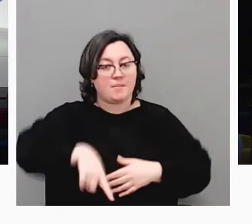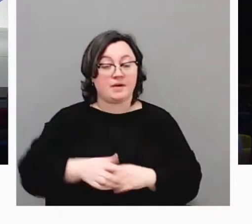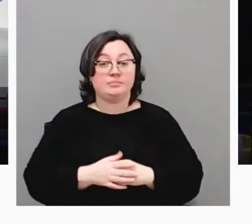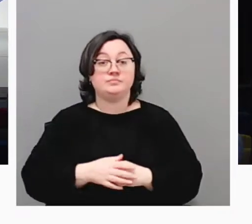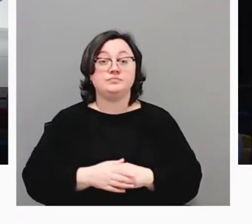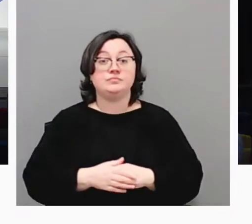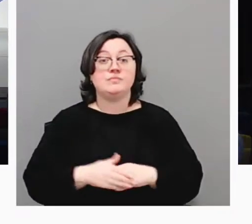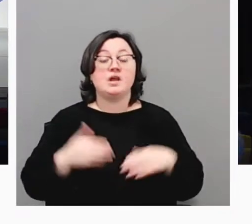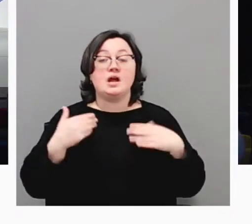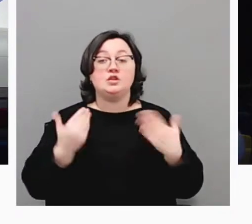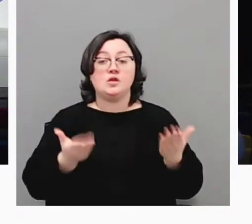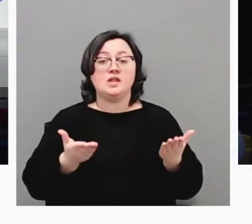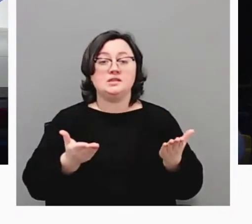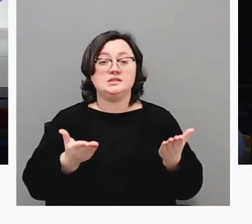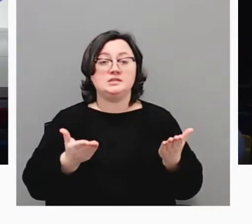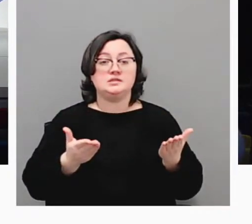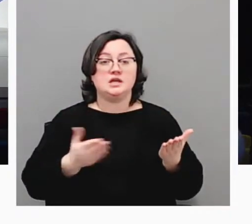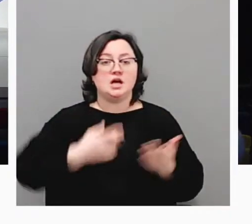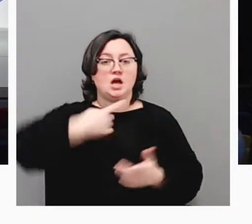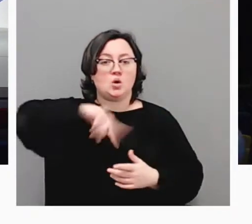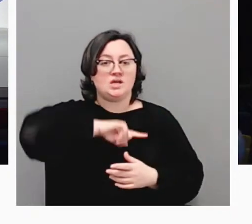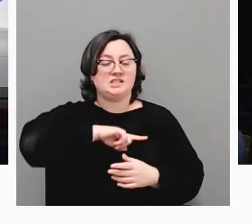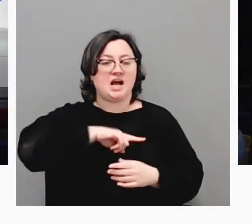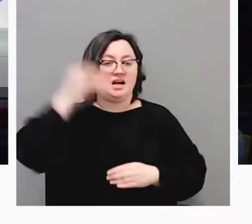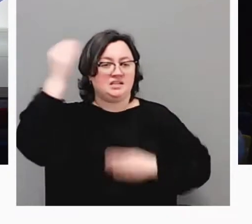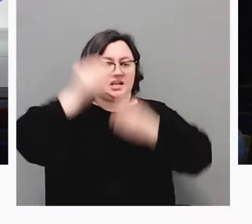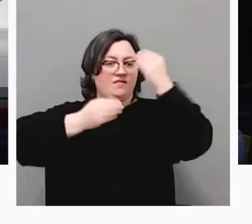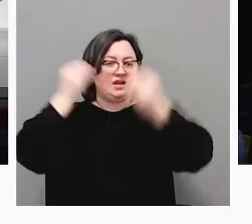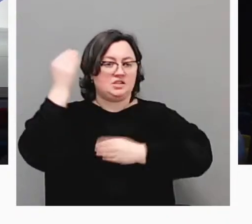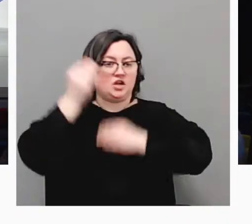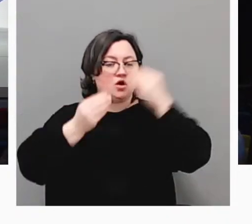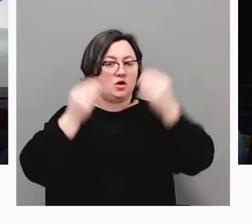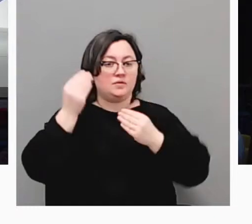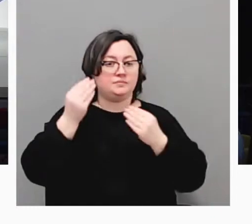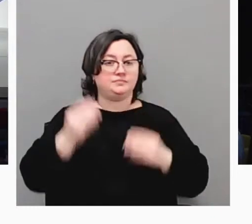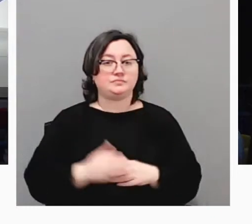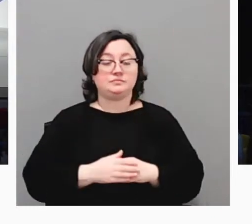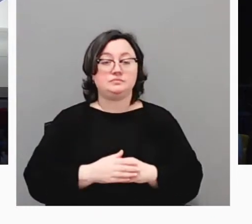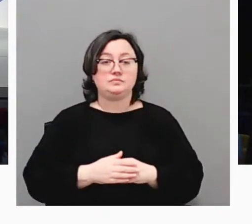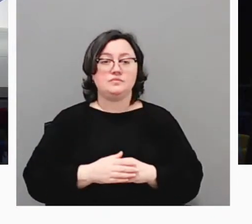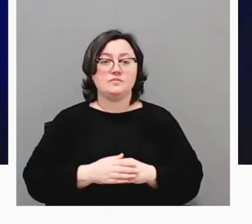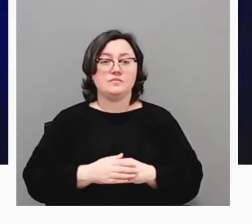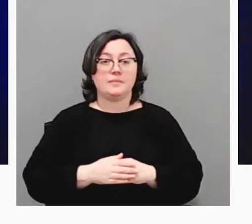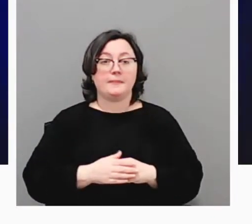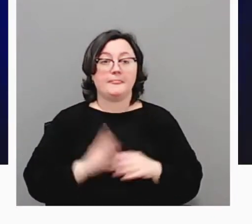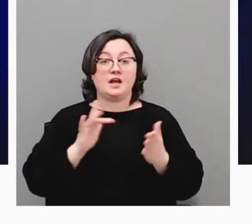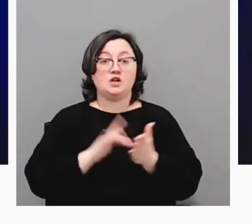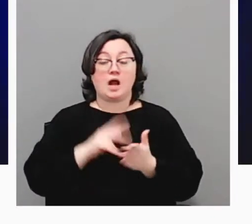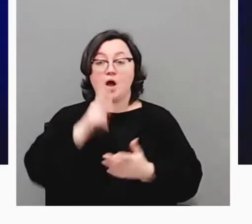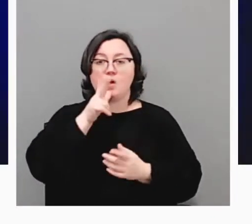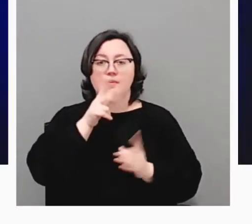Entonces, en nuestra reflexión sobre cómo podemos ayudar a que Huelva, como